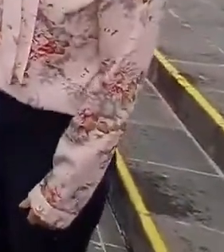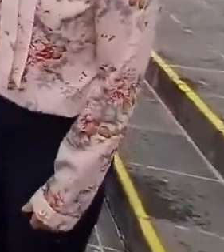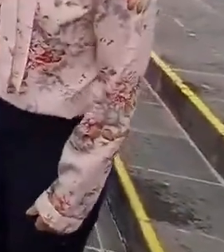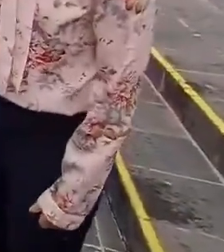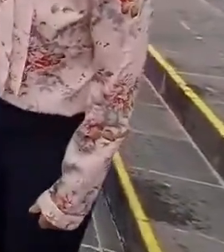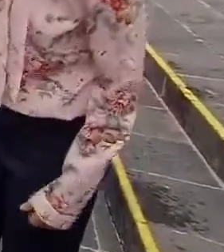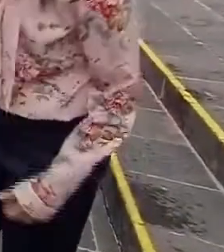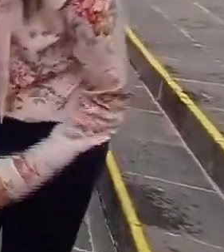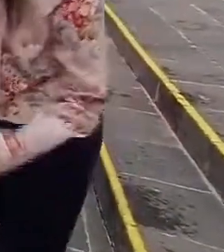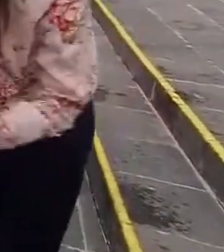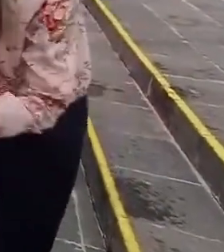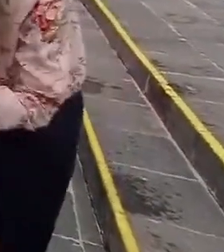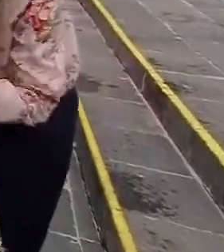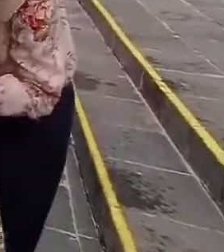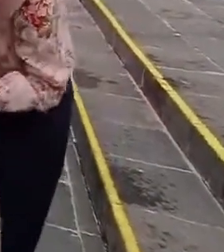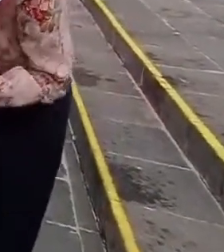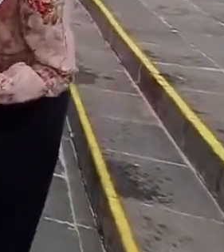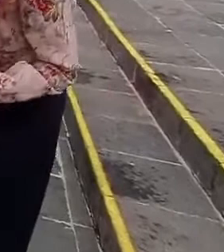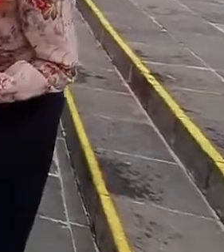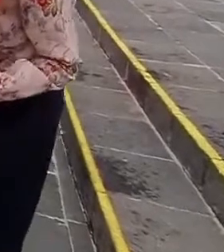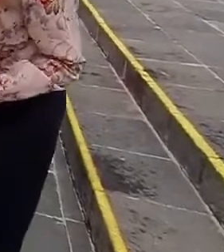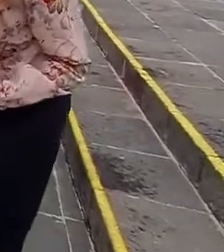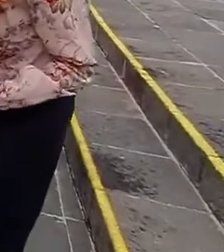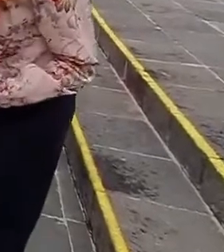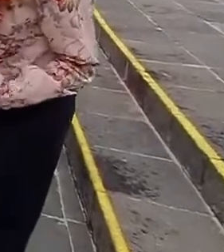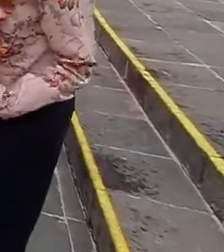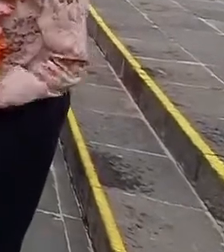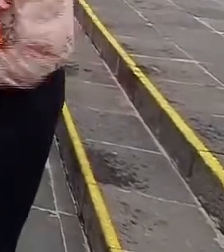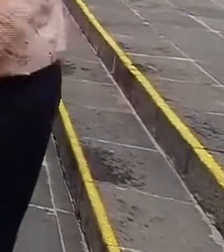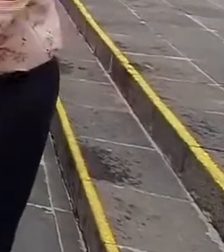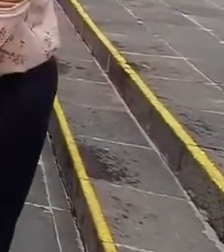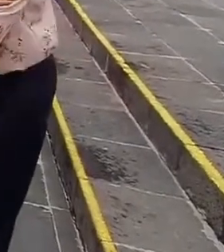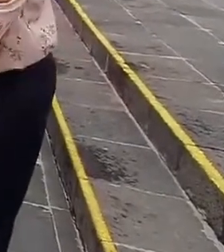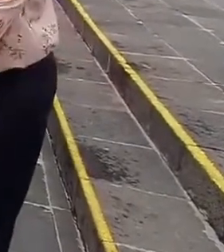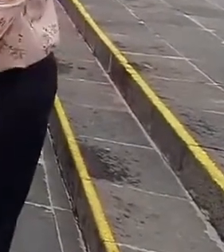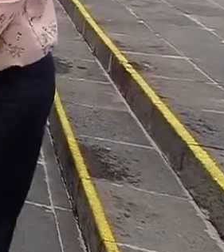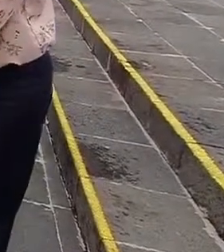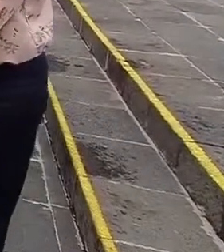cuando llegaron, se asentaron aquí con grandes trabajos.